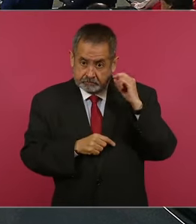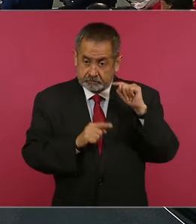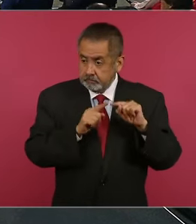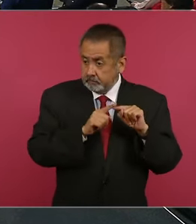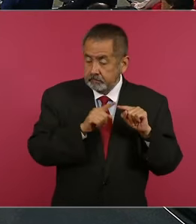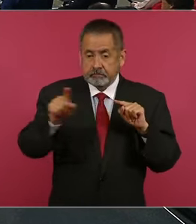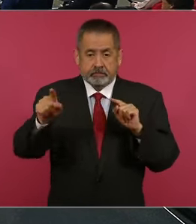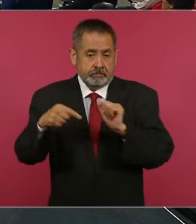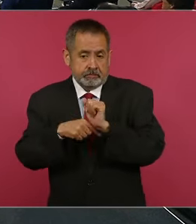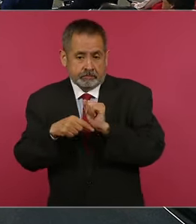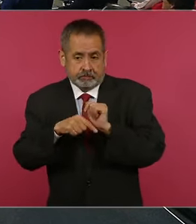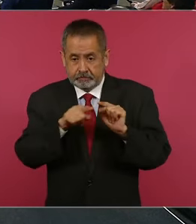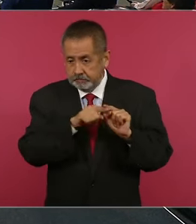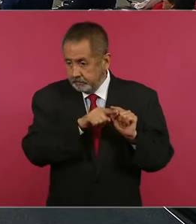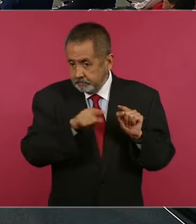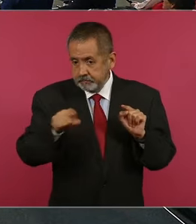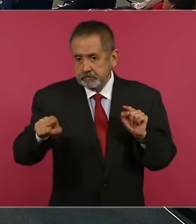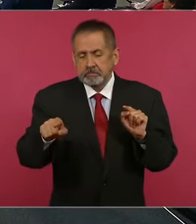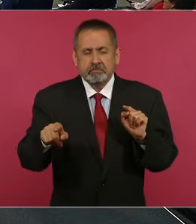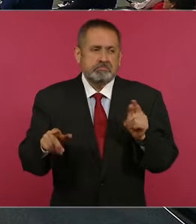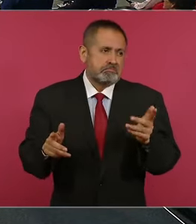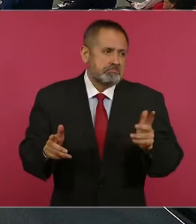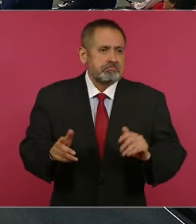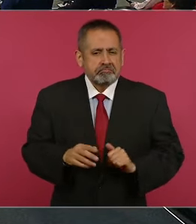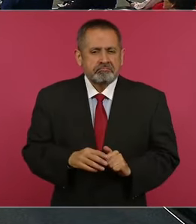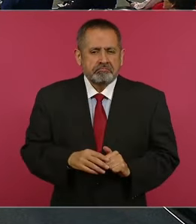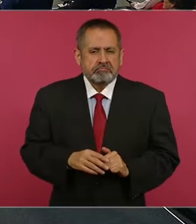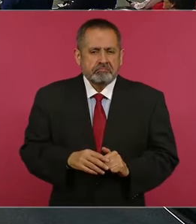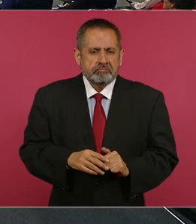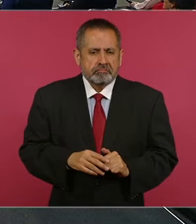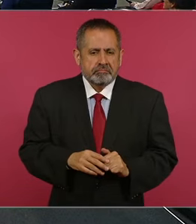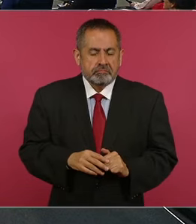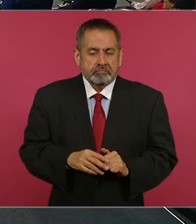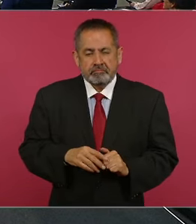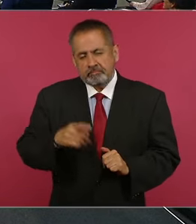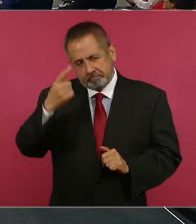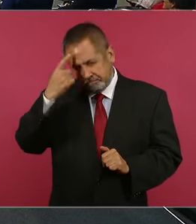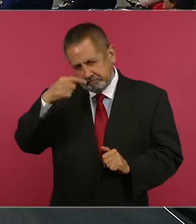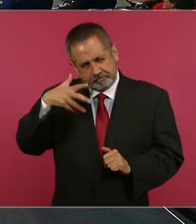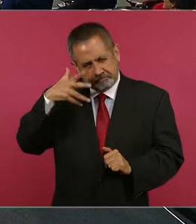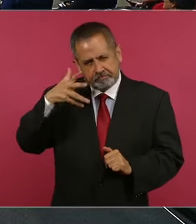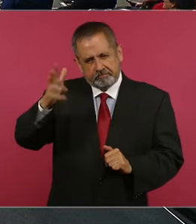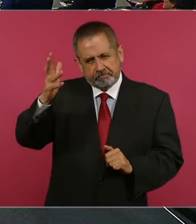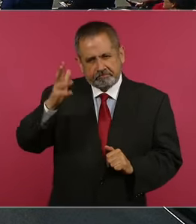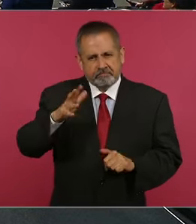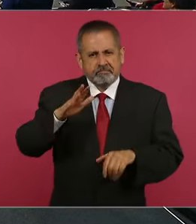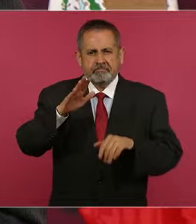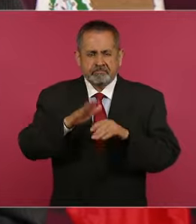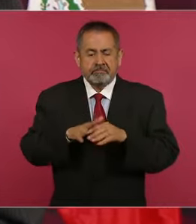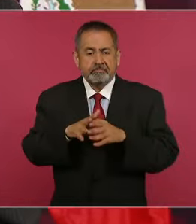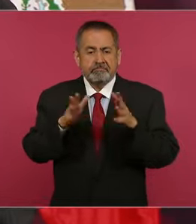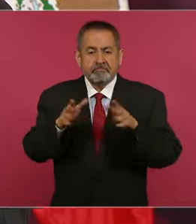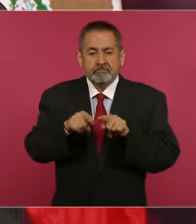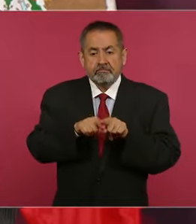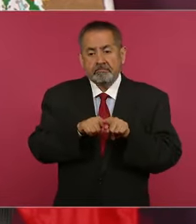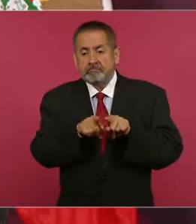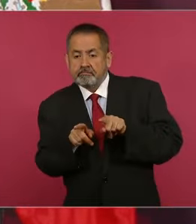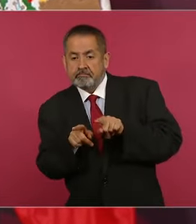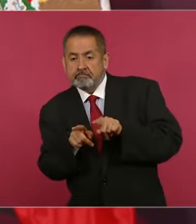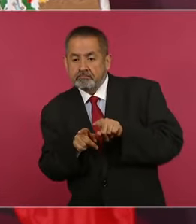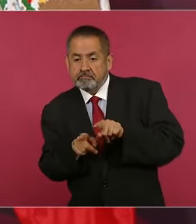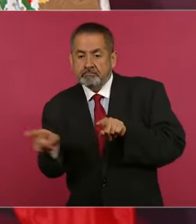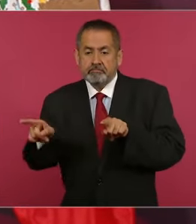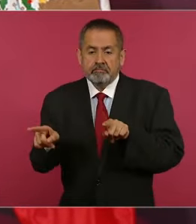Escondido podría hacia adelante ampliarse con un ramal